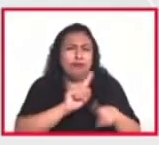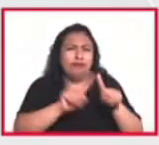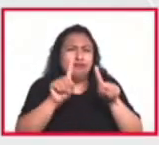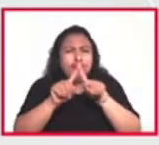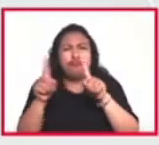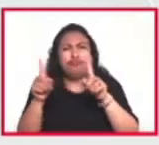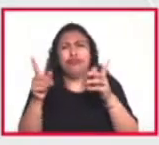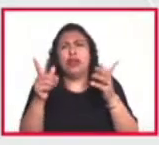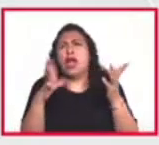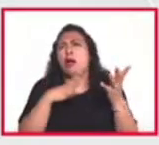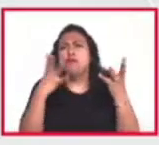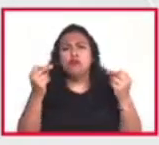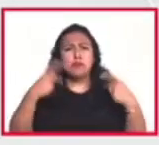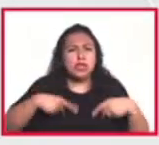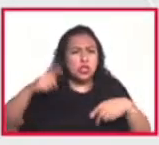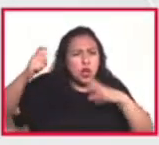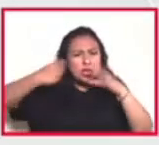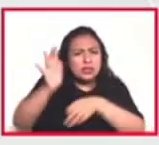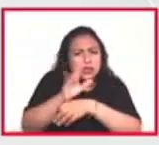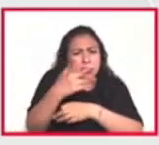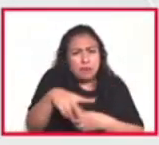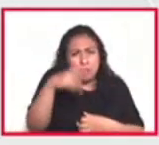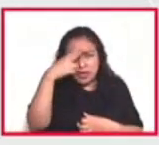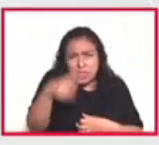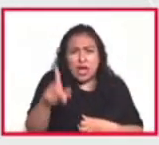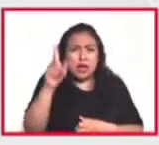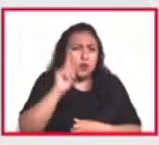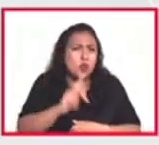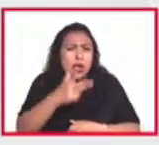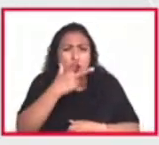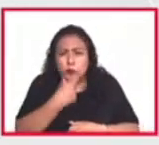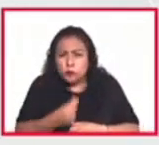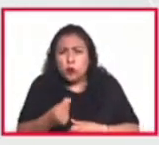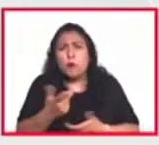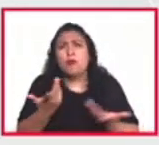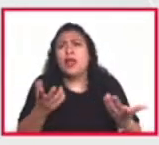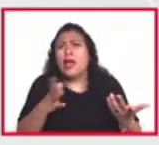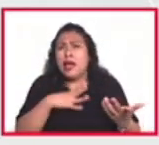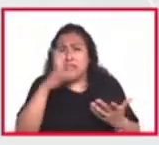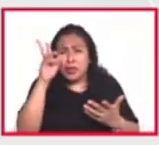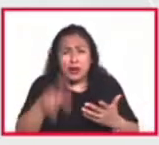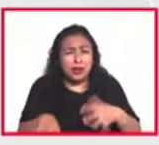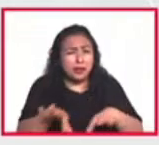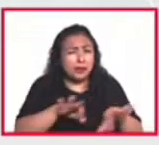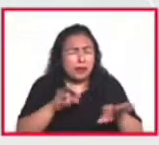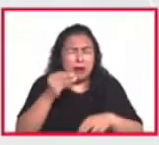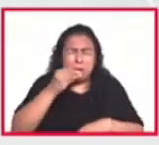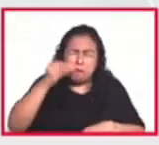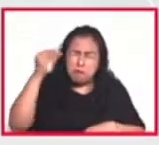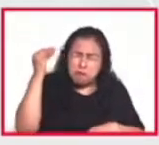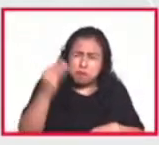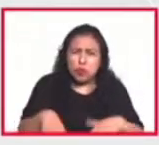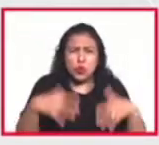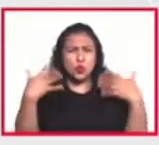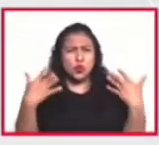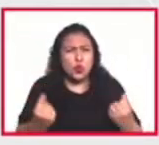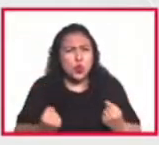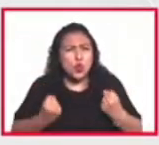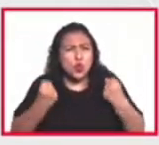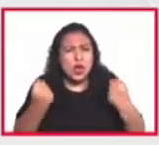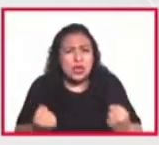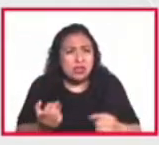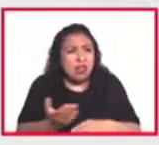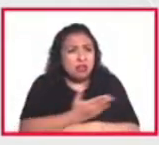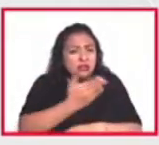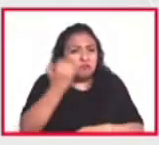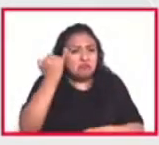cineastas mexicanos, chicas y chicos, que están haciendo cosas extraordinarias, con una fuerza que jamás soñamos.